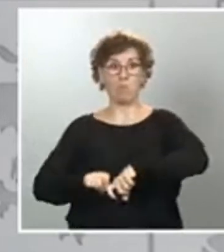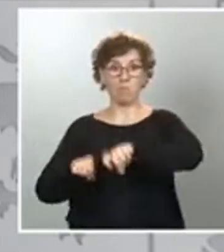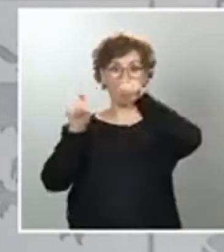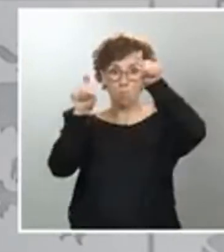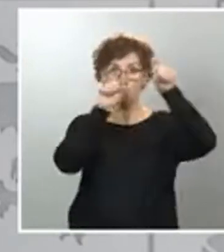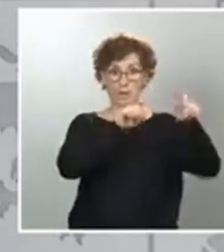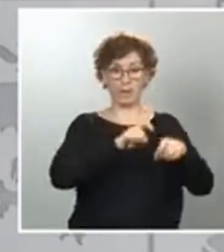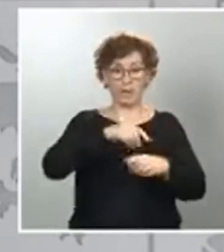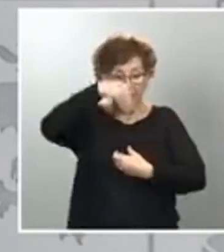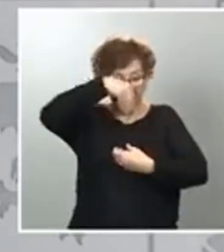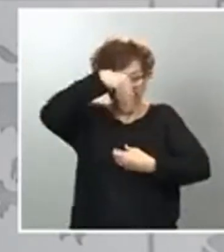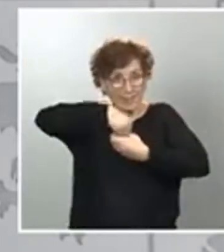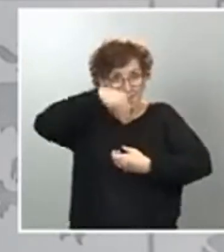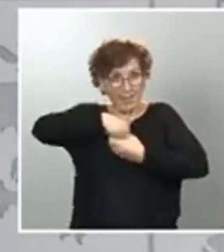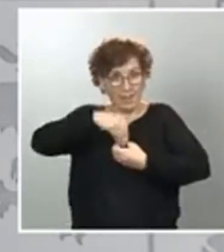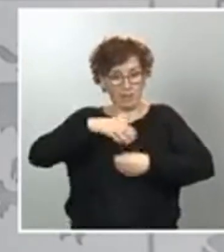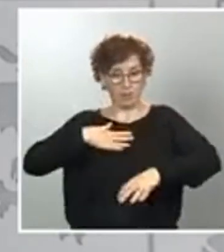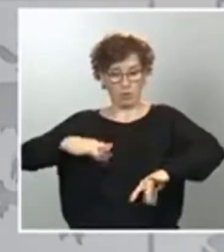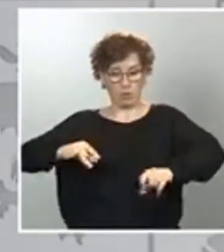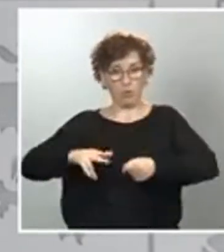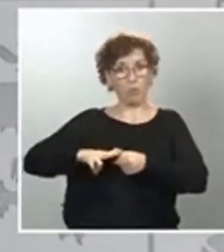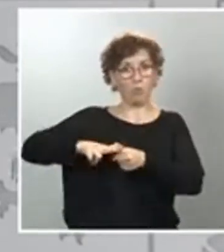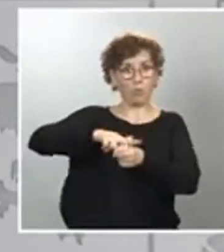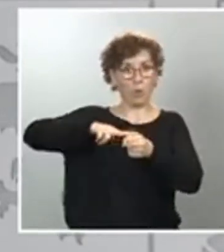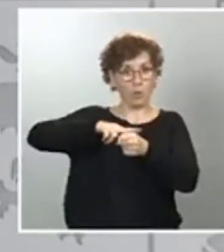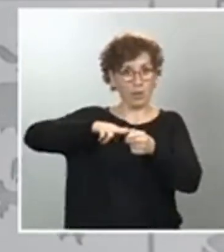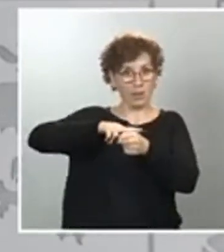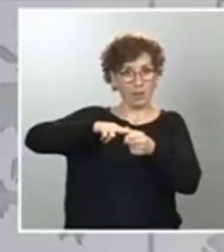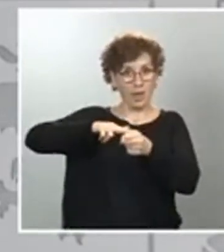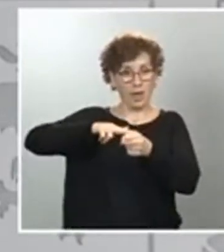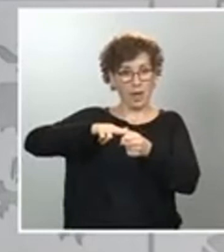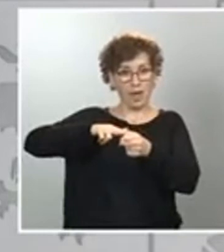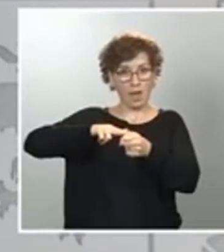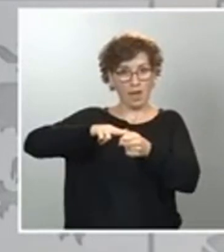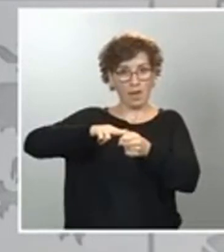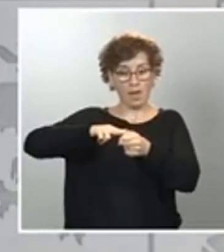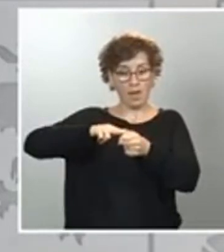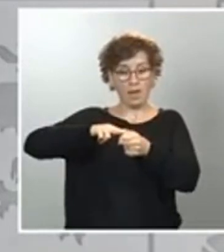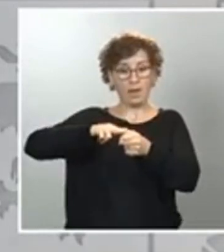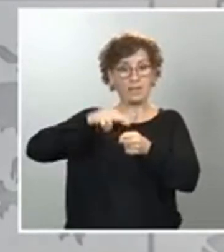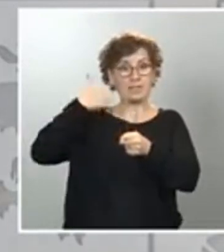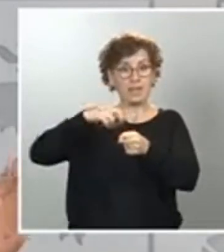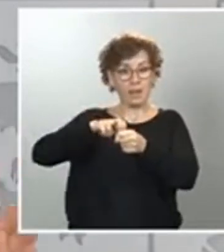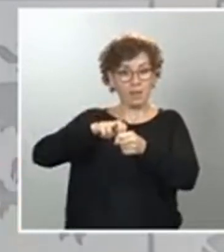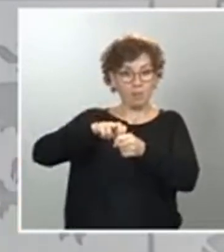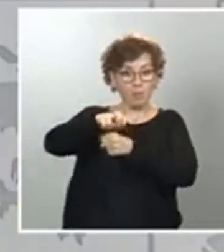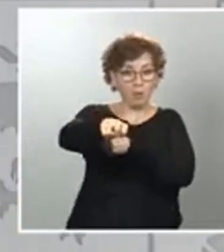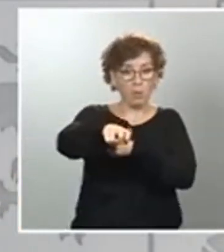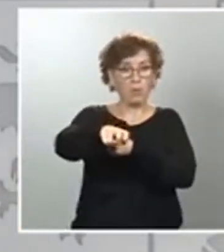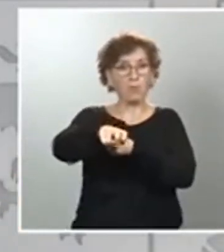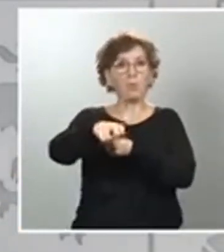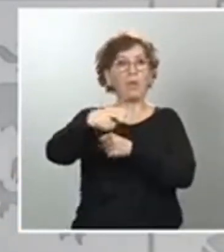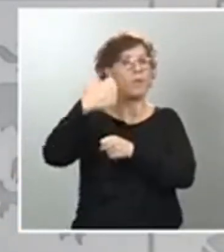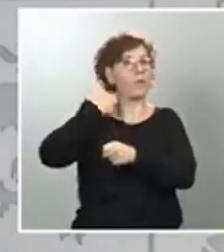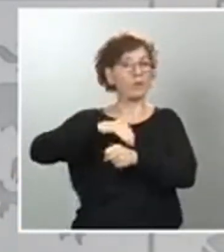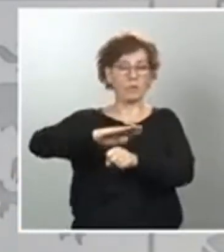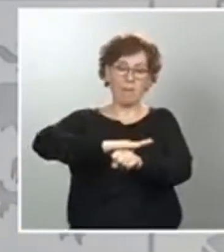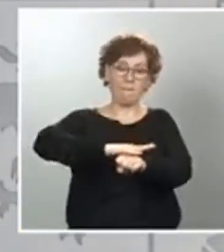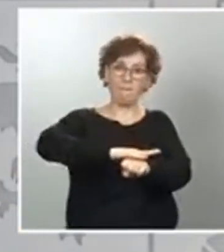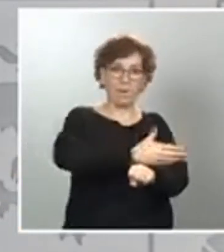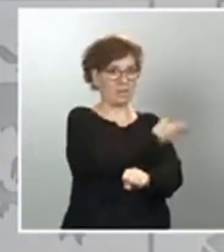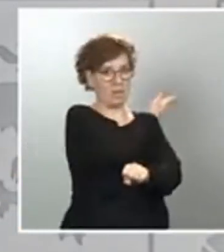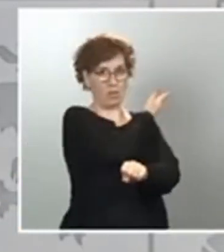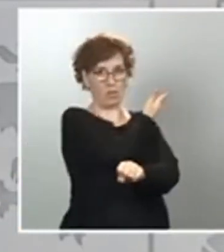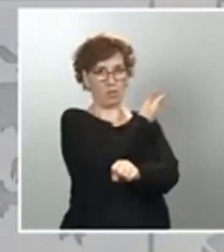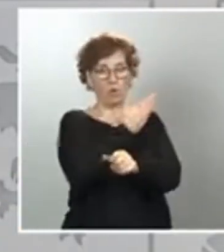interprovincial se producirá cuando lleguemos a la fase de nueva normalidad. Es decir, cuando hayamos transitado desde